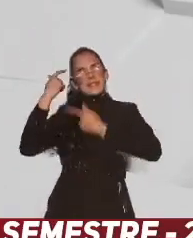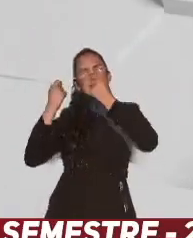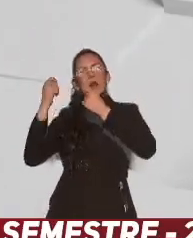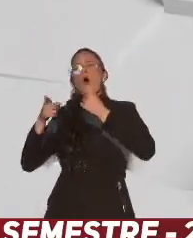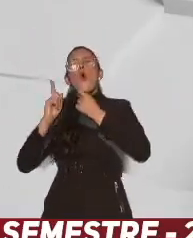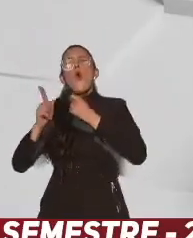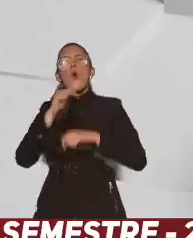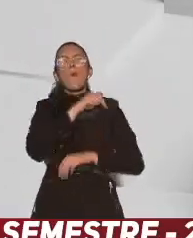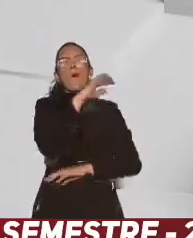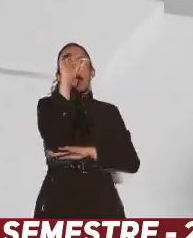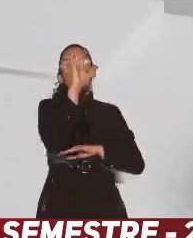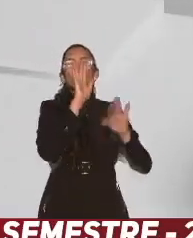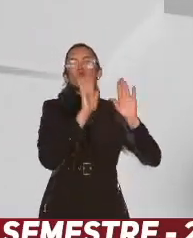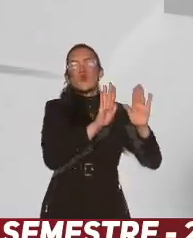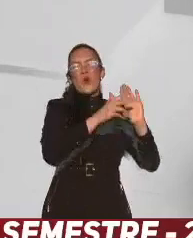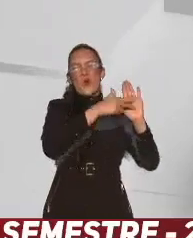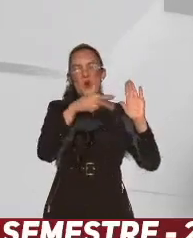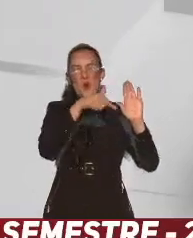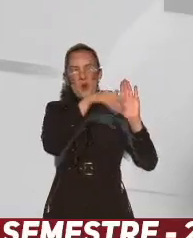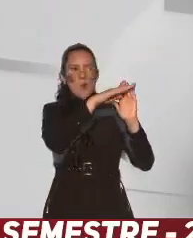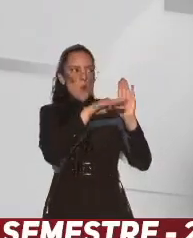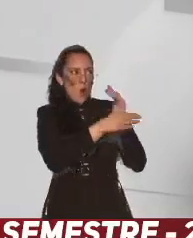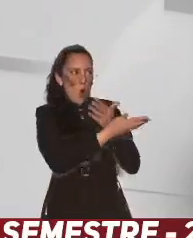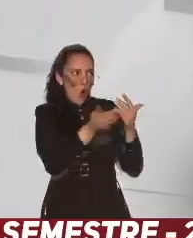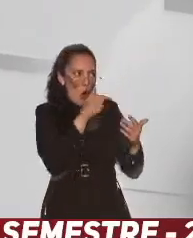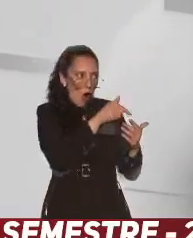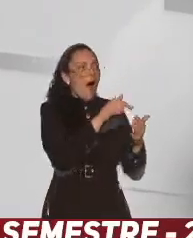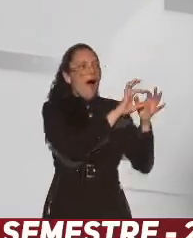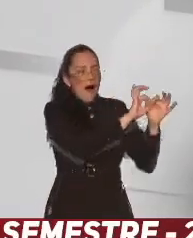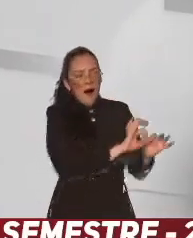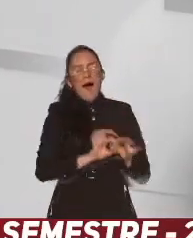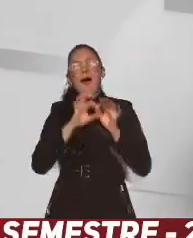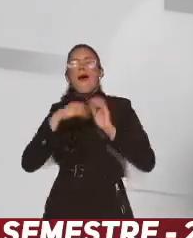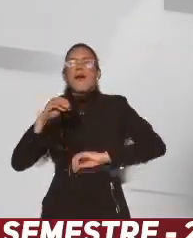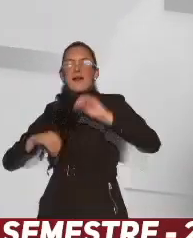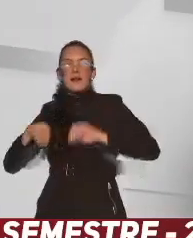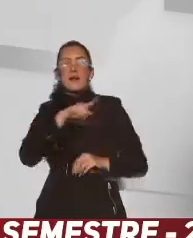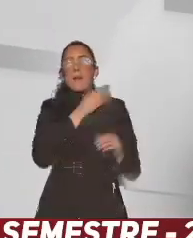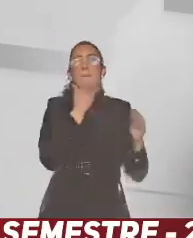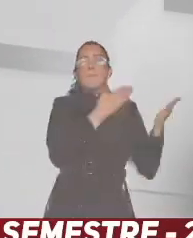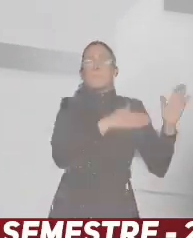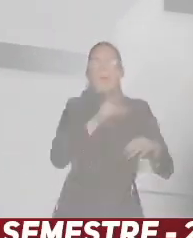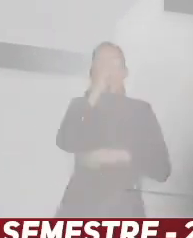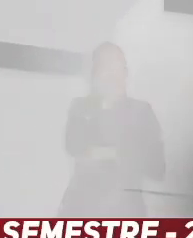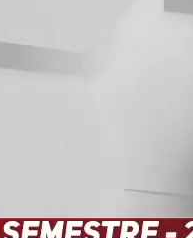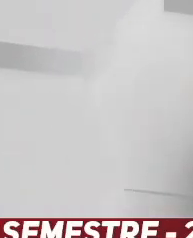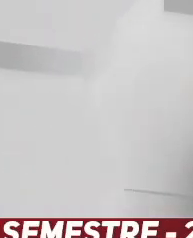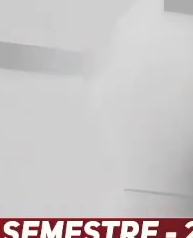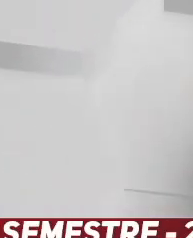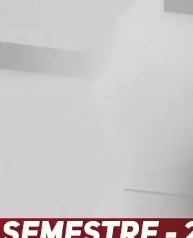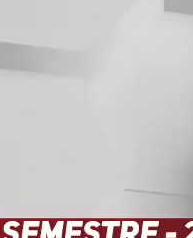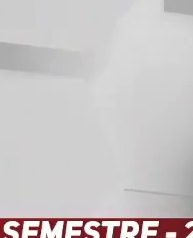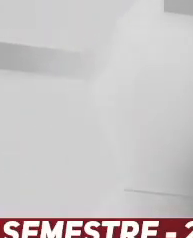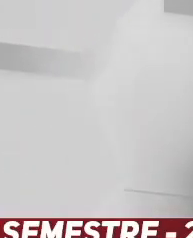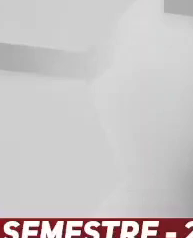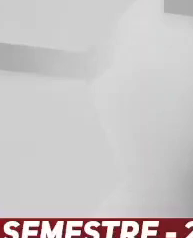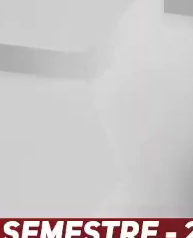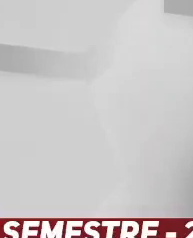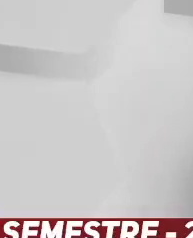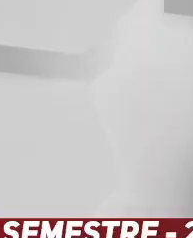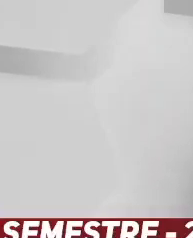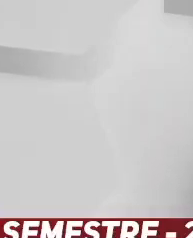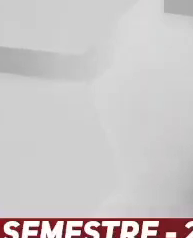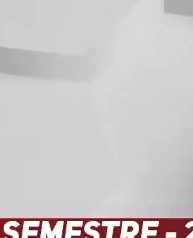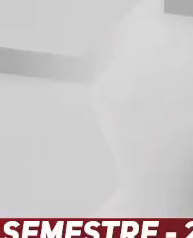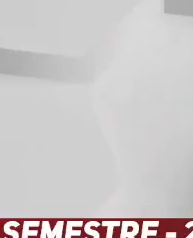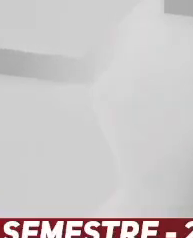Colombia, el Plan Nacional de Desarrollo, el Plan Estratégico Sectorial, el Plan Estratégico Institucional,